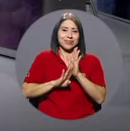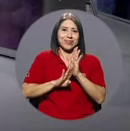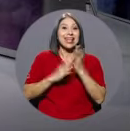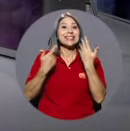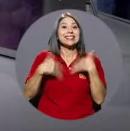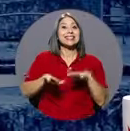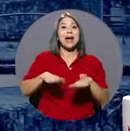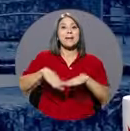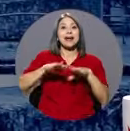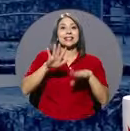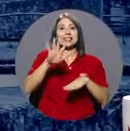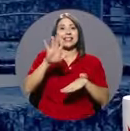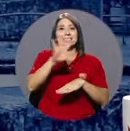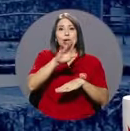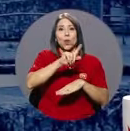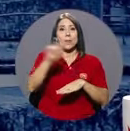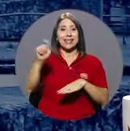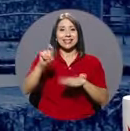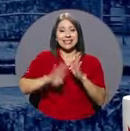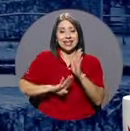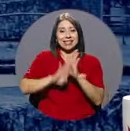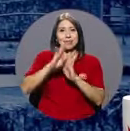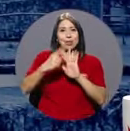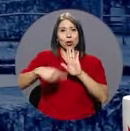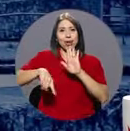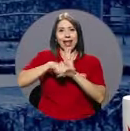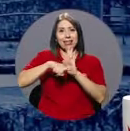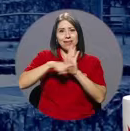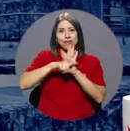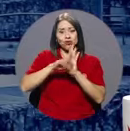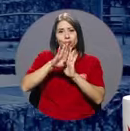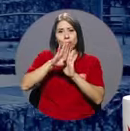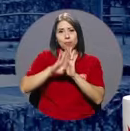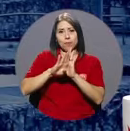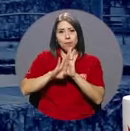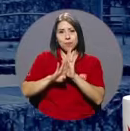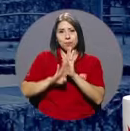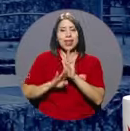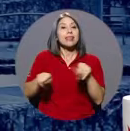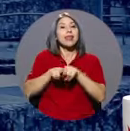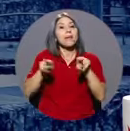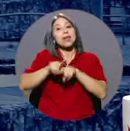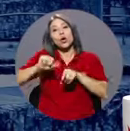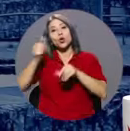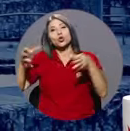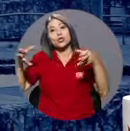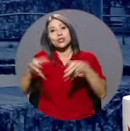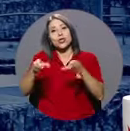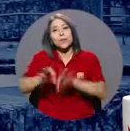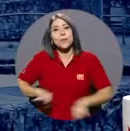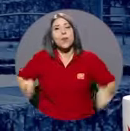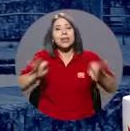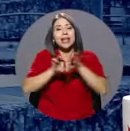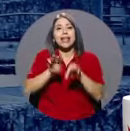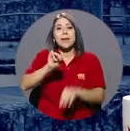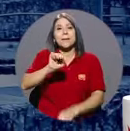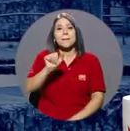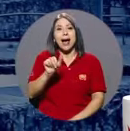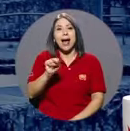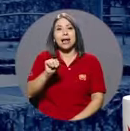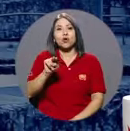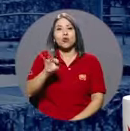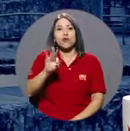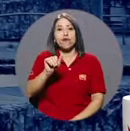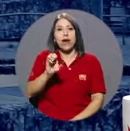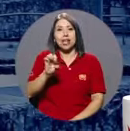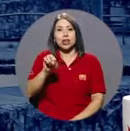crecimiento negativas. Y otro sector muy importante que está en decrecimiento es el sector de la industria manufacturera fuera de zonas